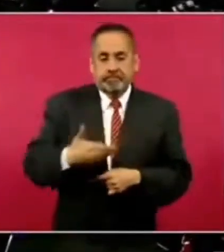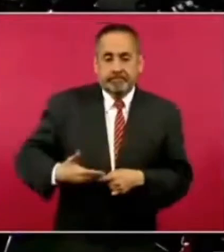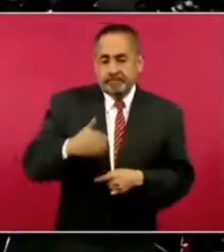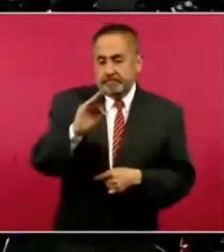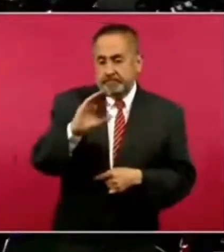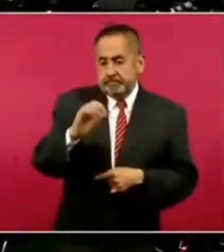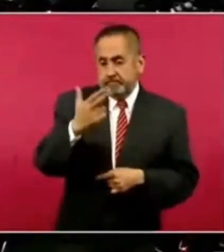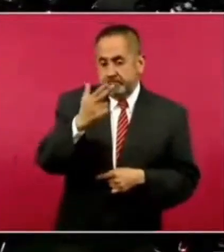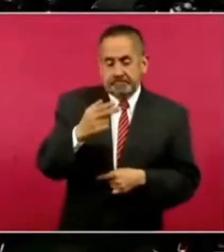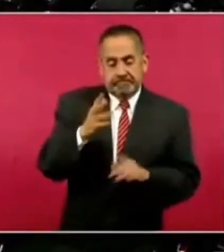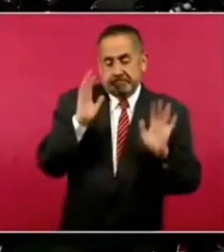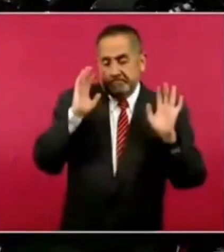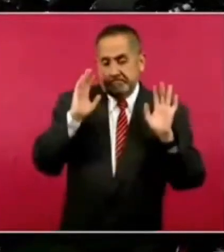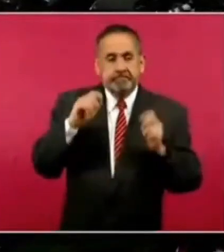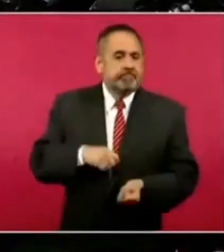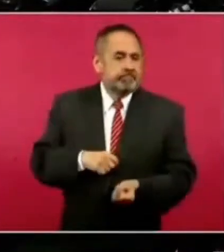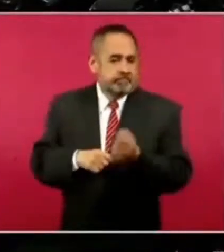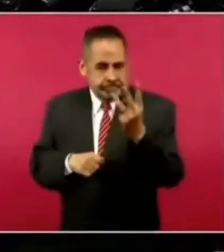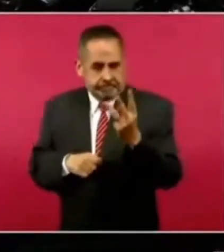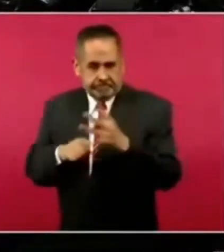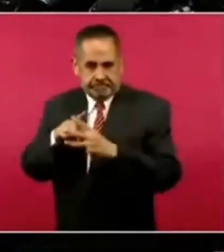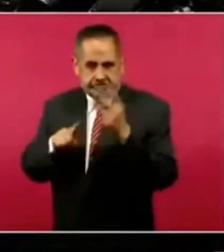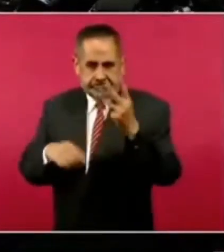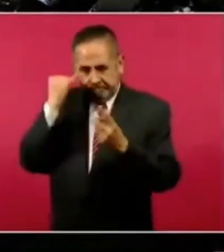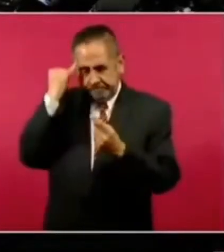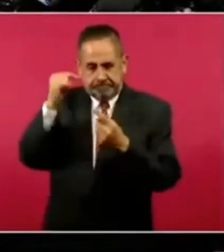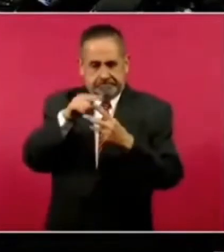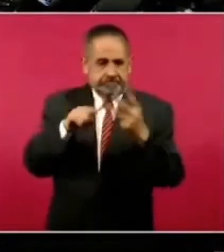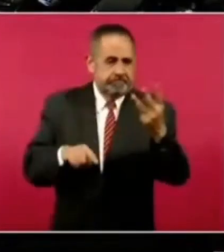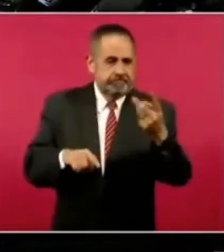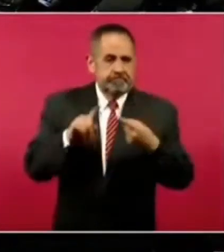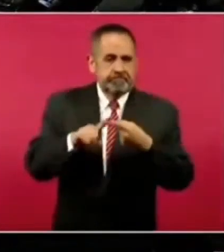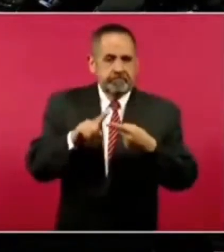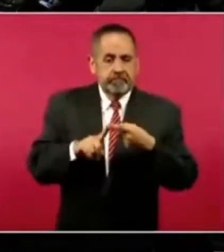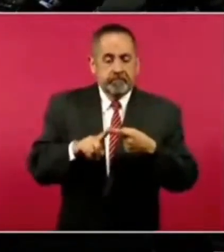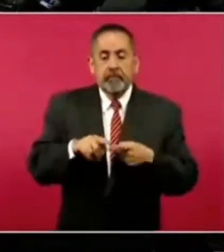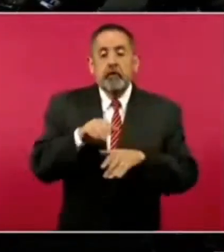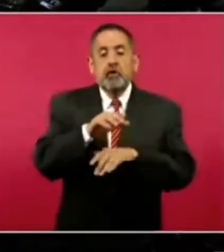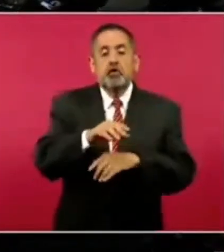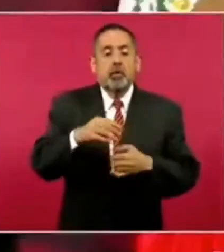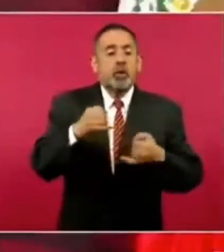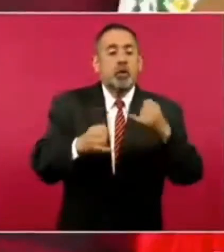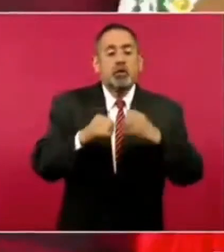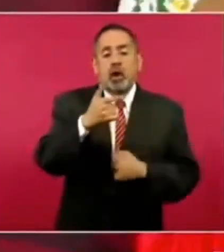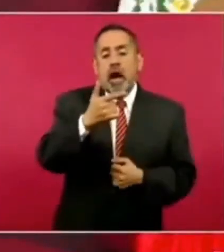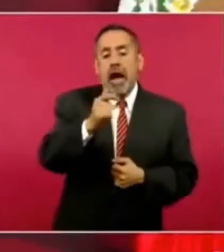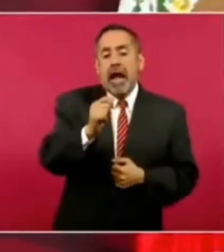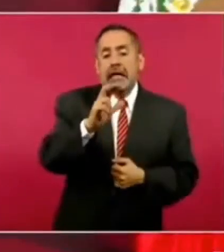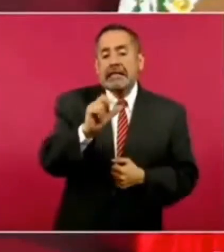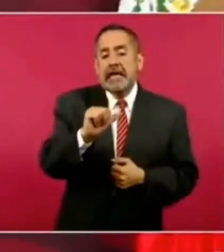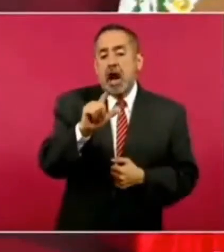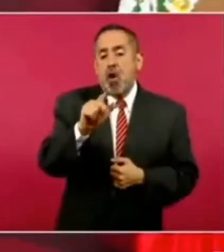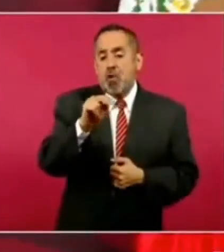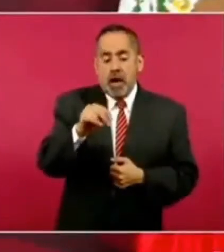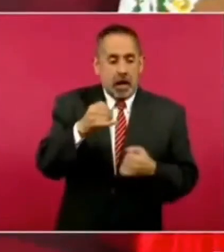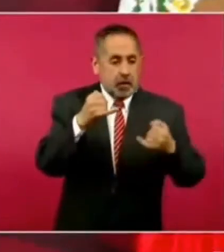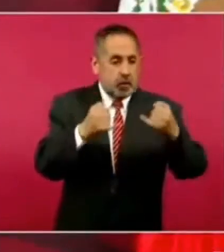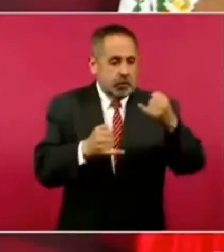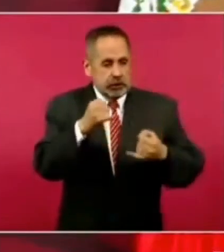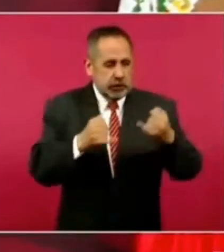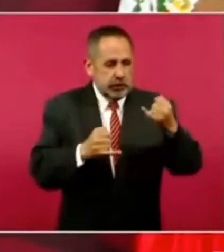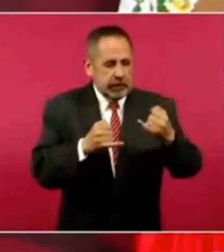tres cosas. Una, que todo el juicio de García Luna fue